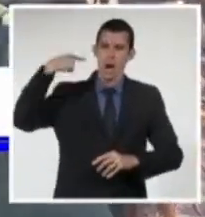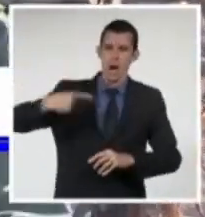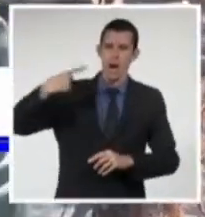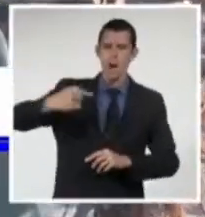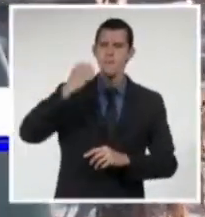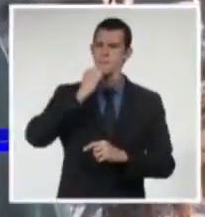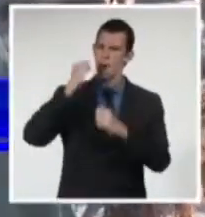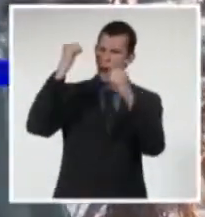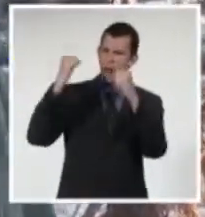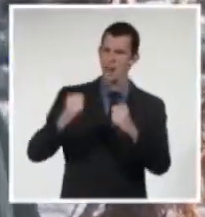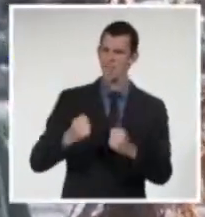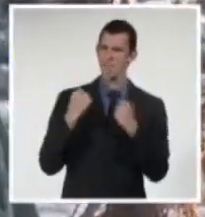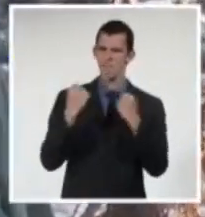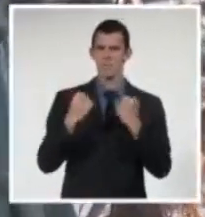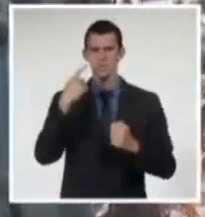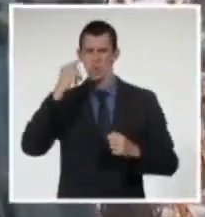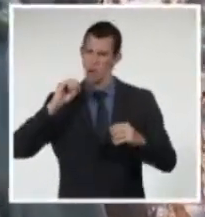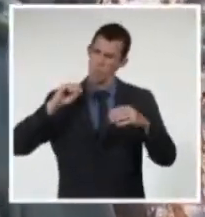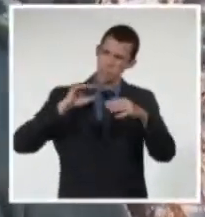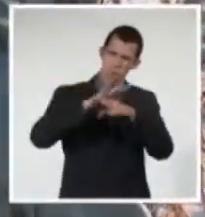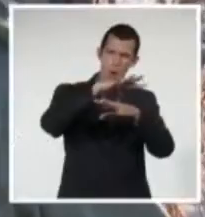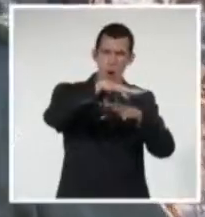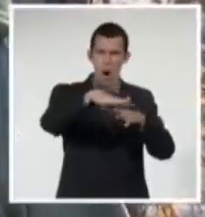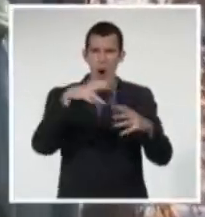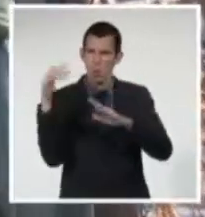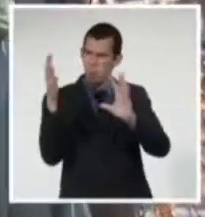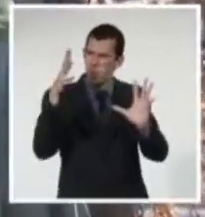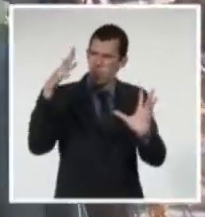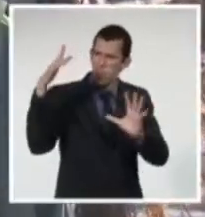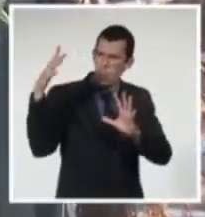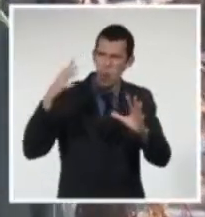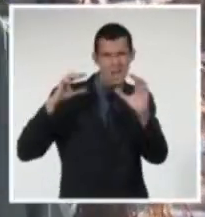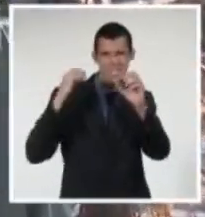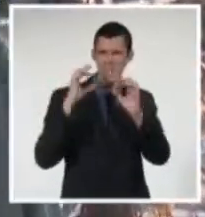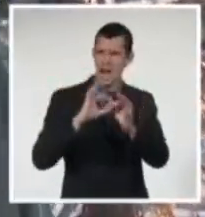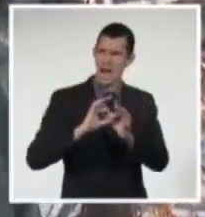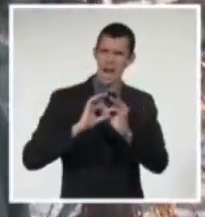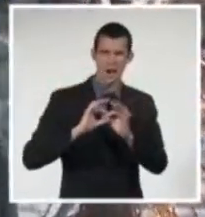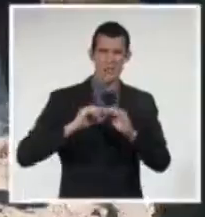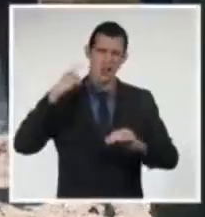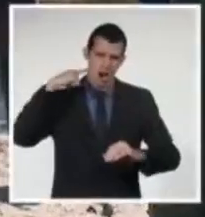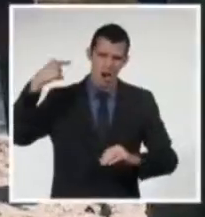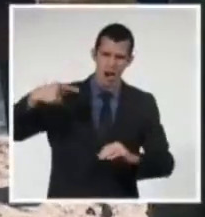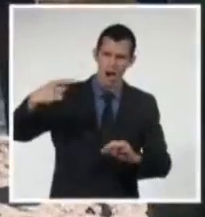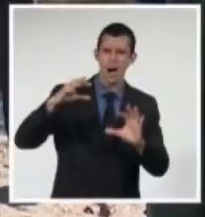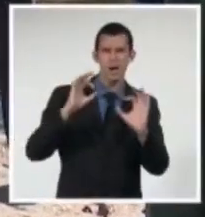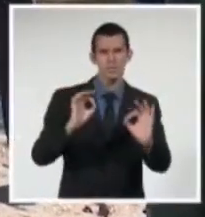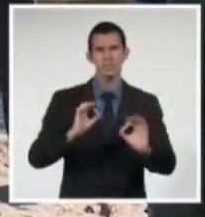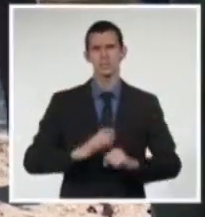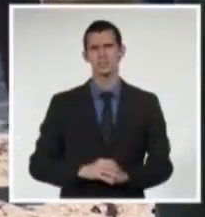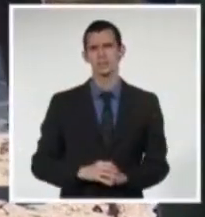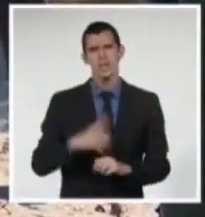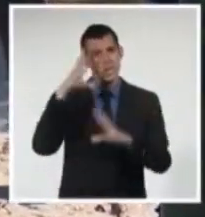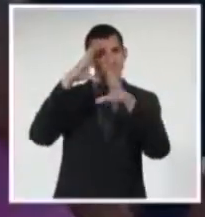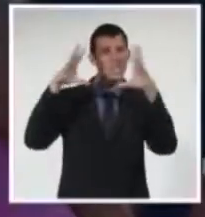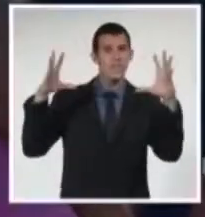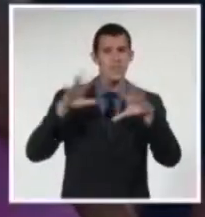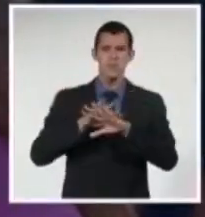de los vientos, la penetración del mar, es lo que dicen los científicos. Nosotros como Defensa